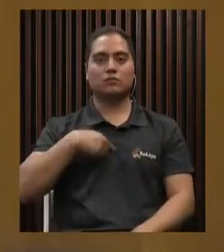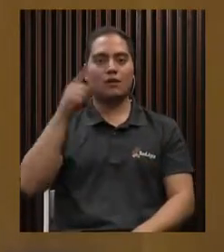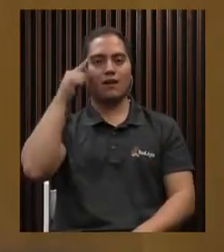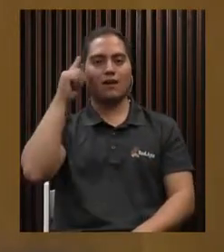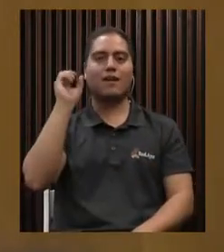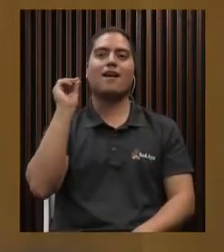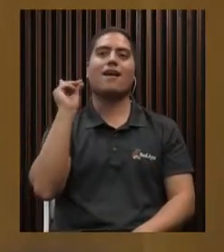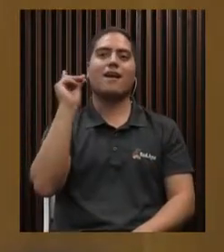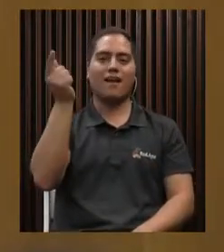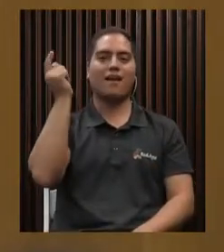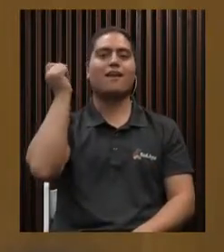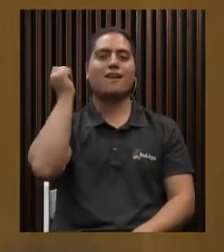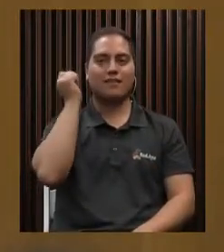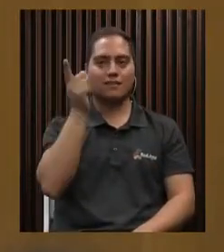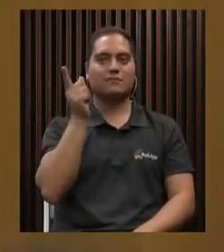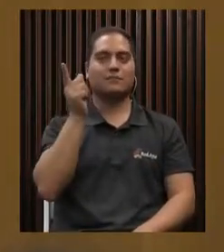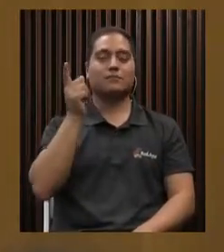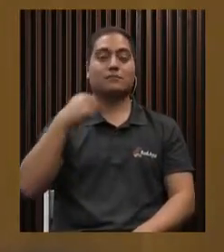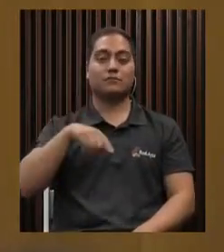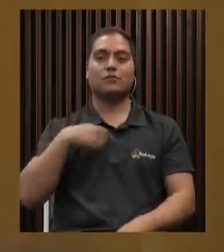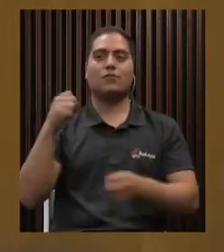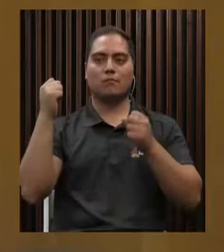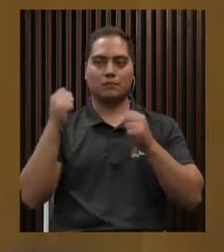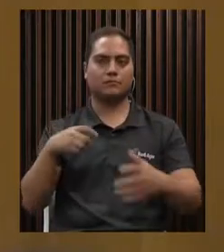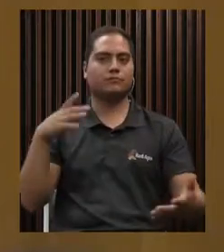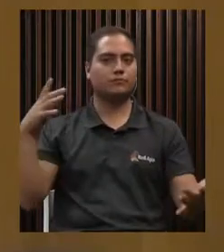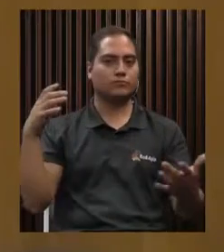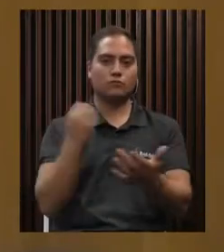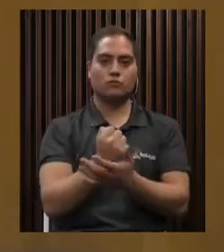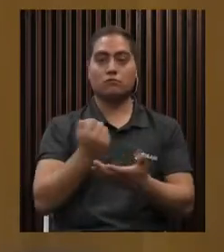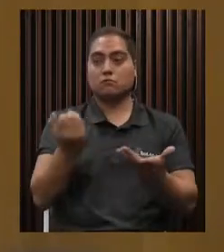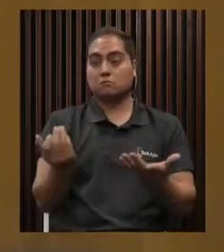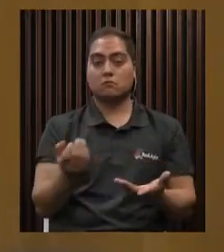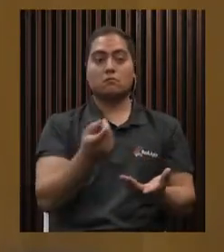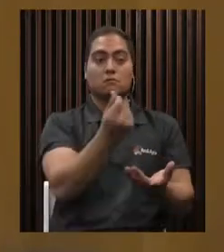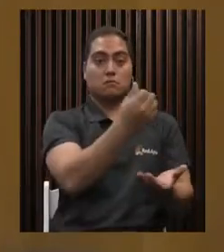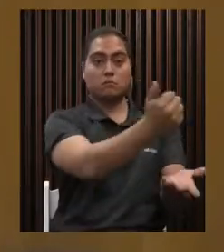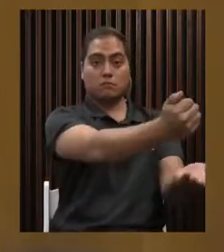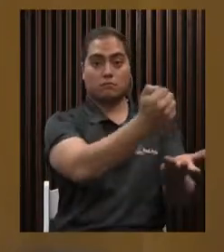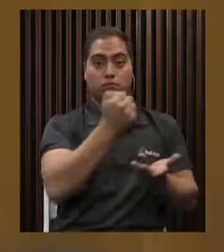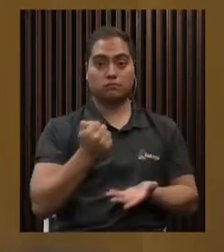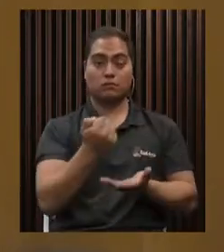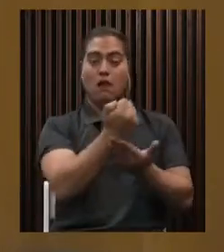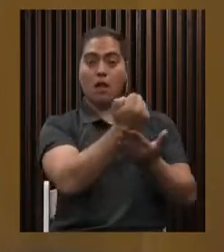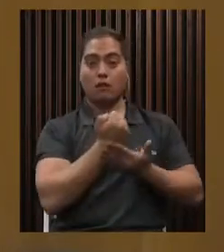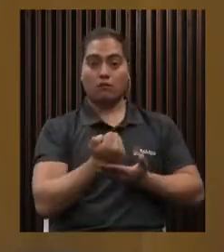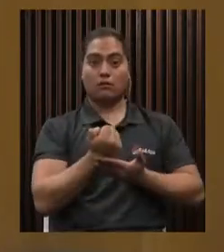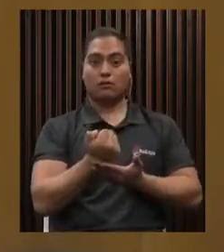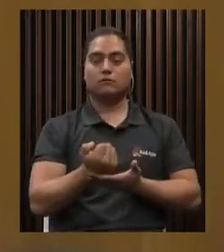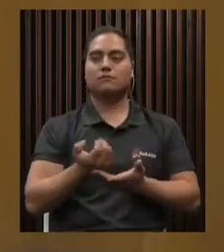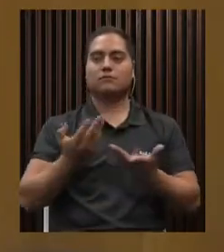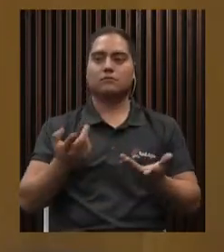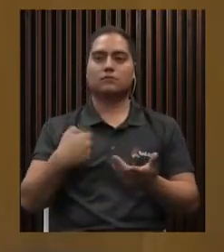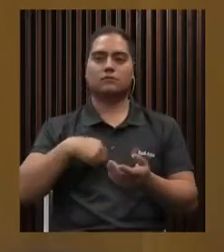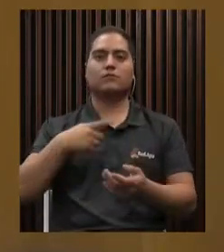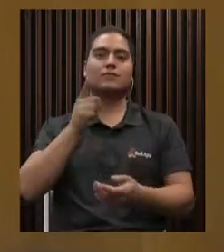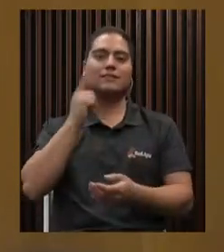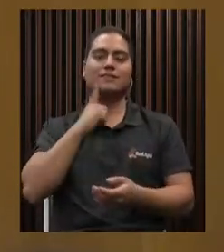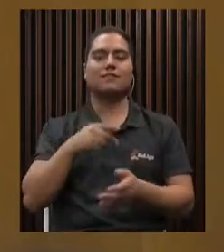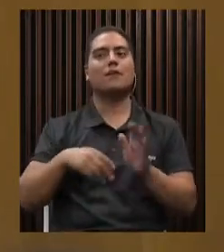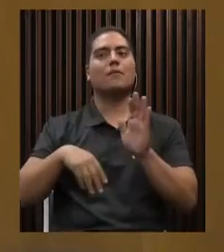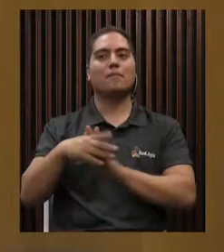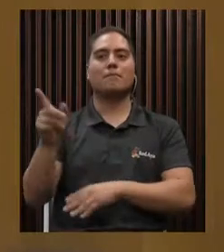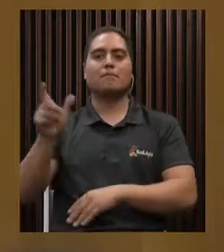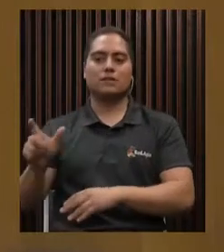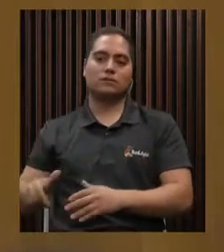que podíamos conseguir algún tipo de financiamiento para así poder tener más personal,